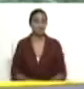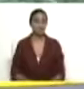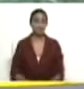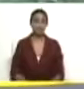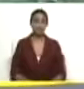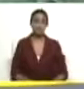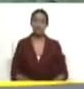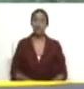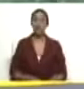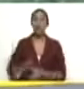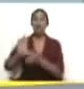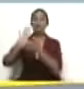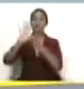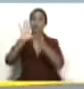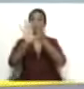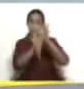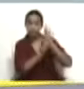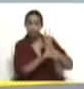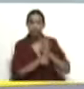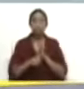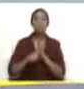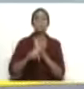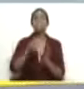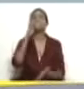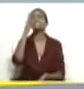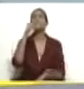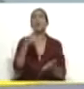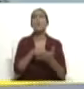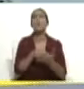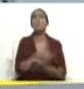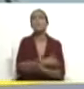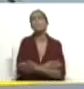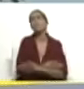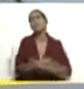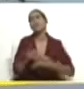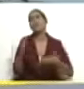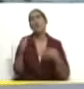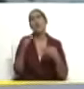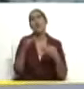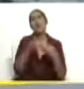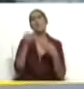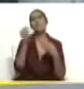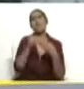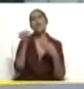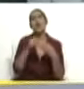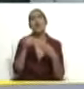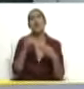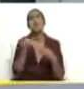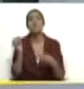¡Se robaron más de 5.000 millones de dólares! Físico, líquido, cash.